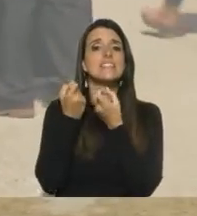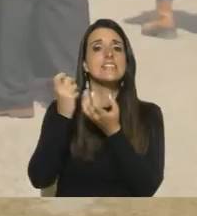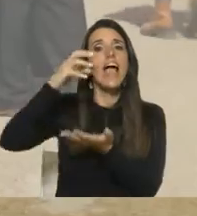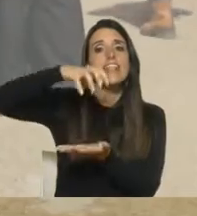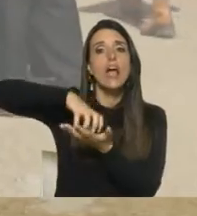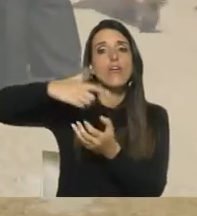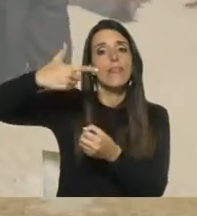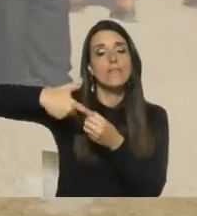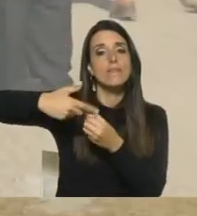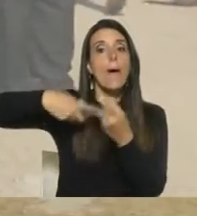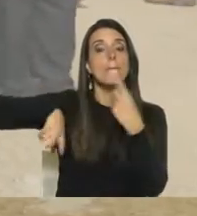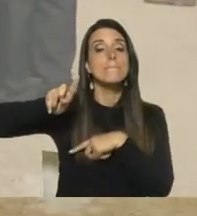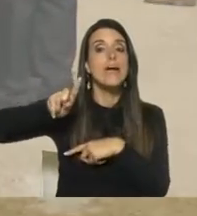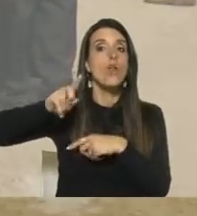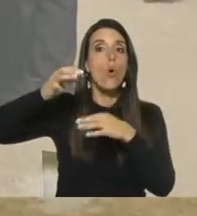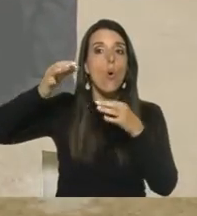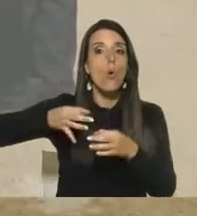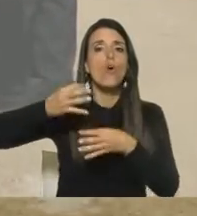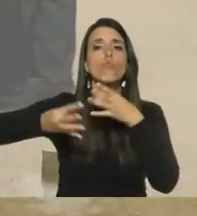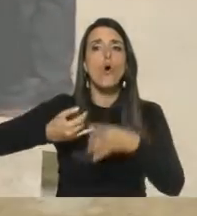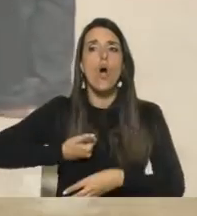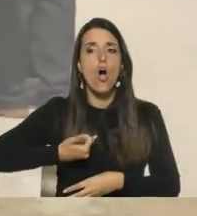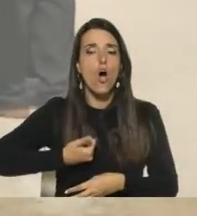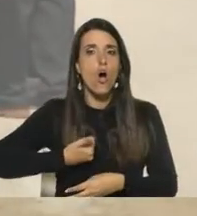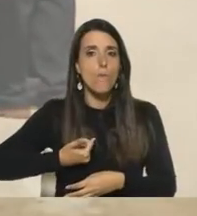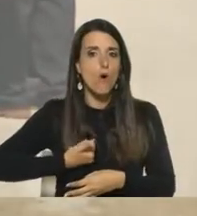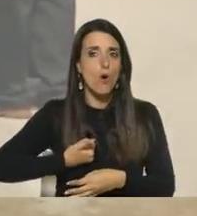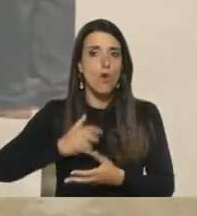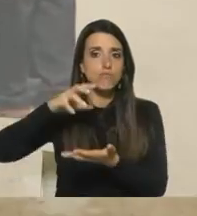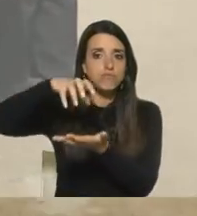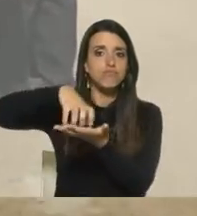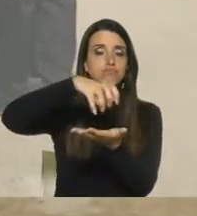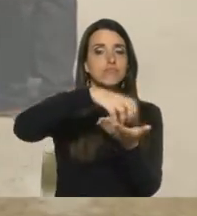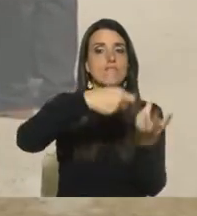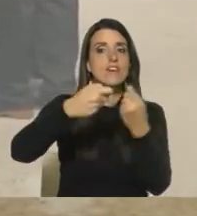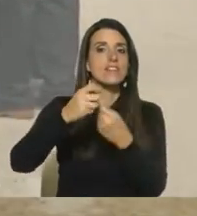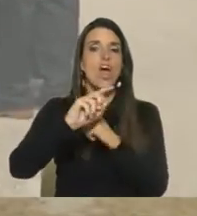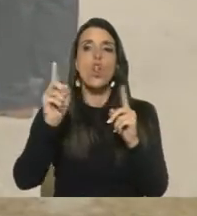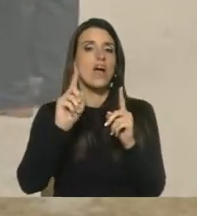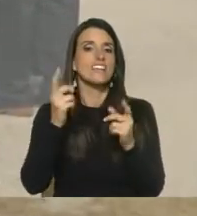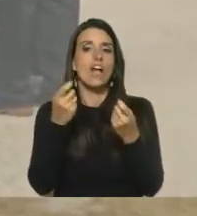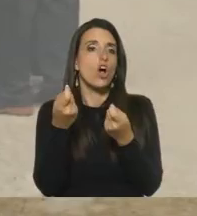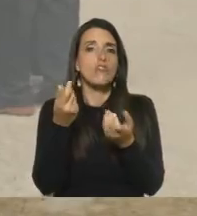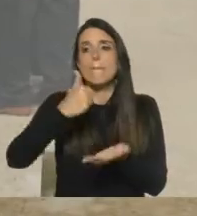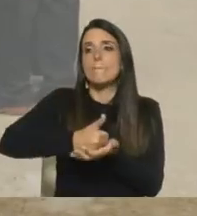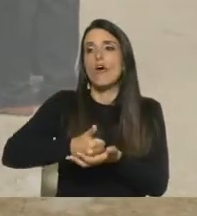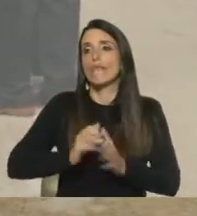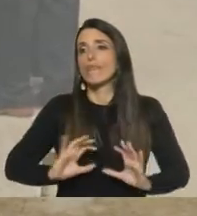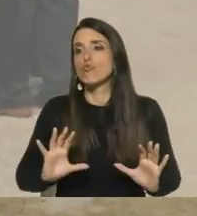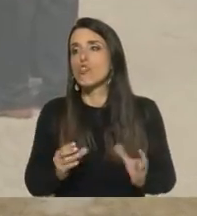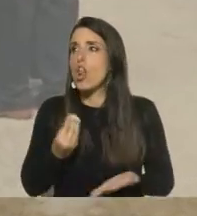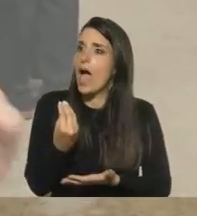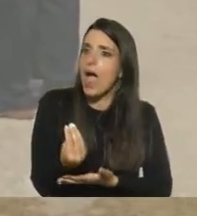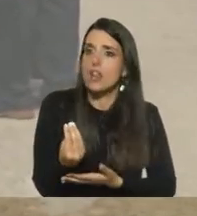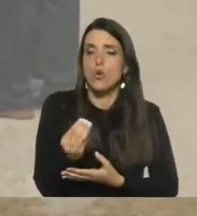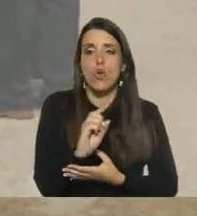de servicio, pero la instalación, el funcionamiento de las bocas de venta no es un negocio rentable para los concesionarios,